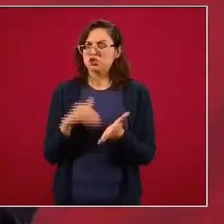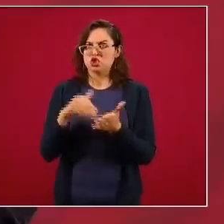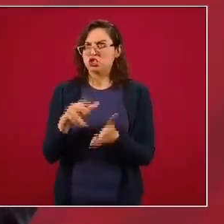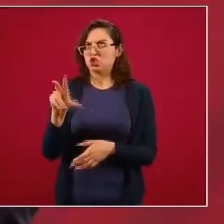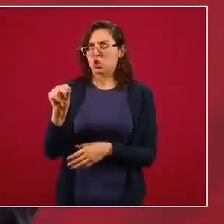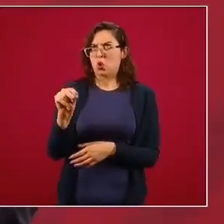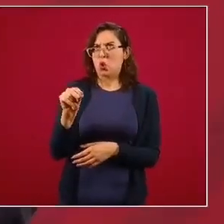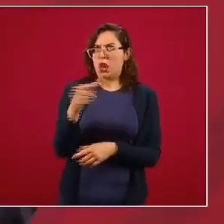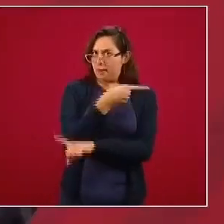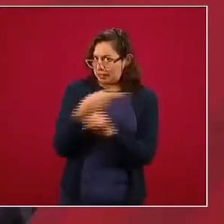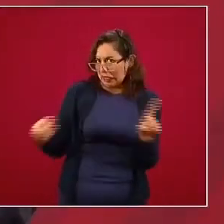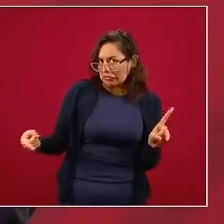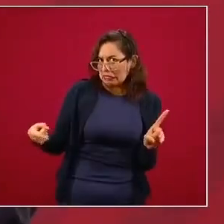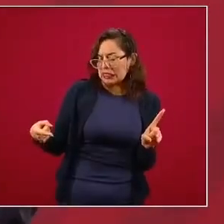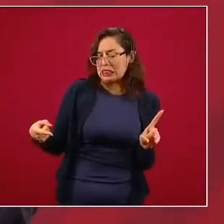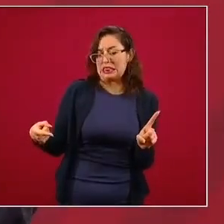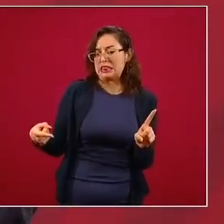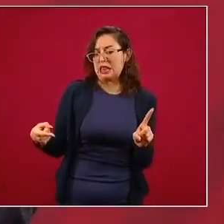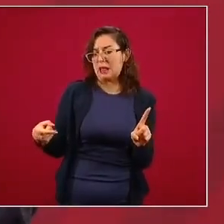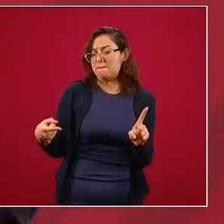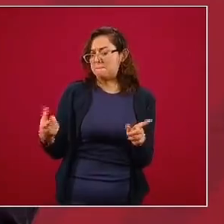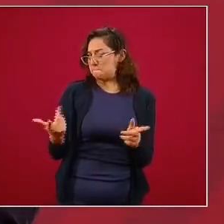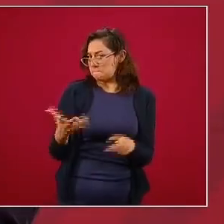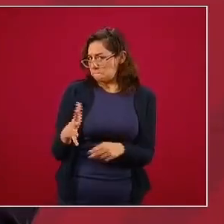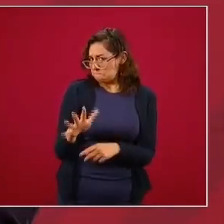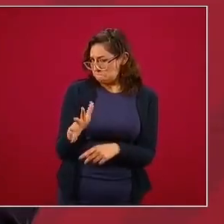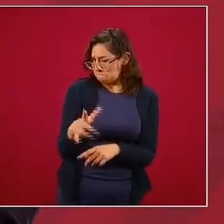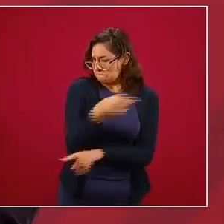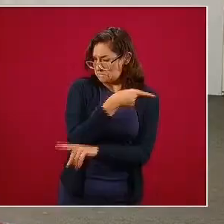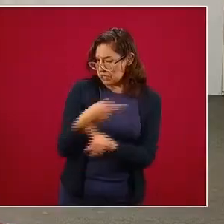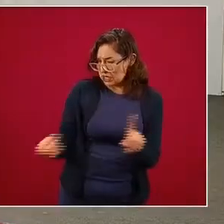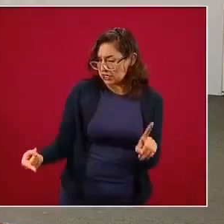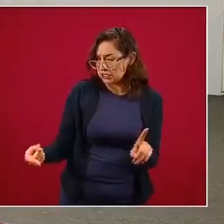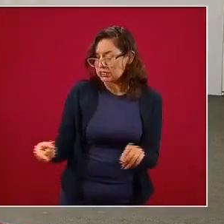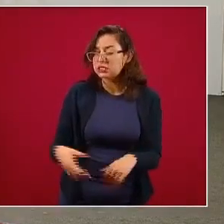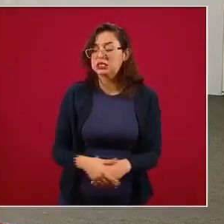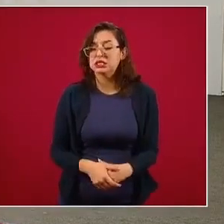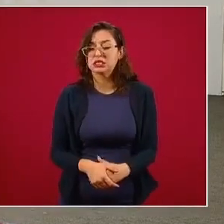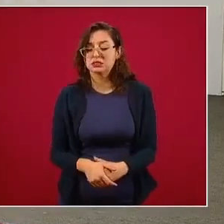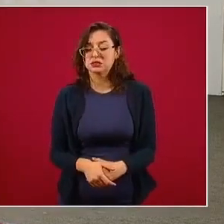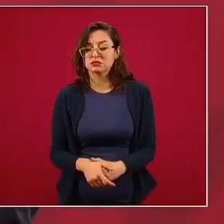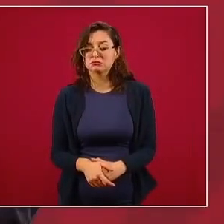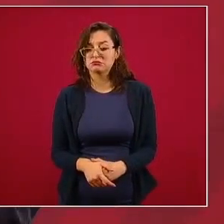hagamos quizá la mitad, ¿no? Más o menos, podríamos ser la mitad.